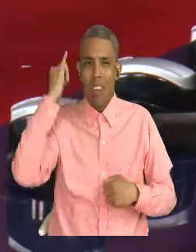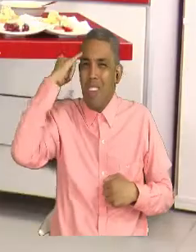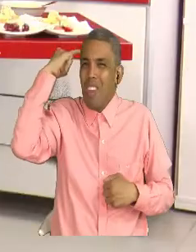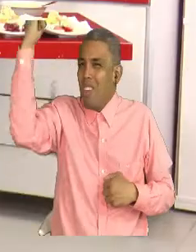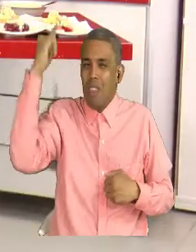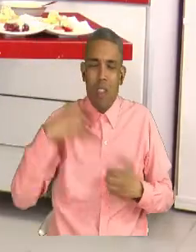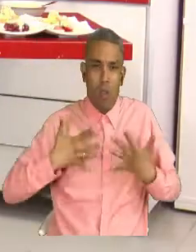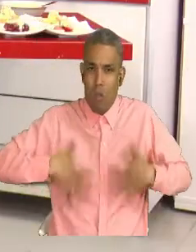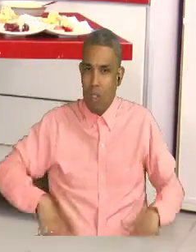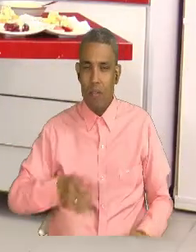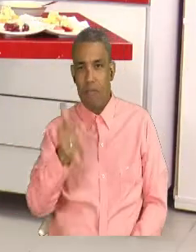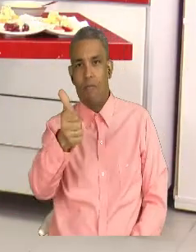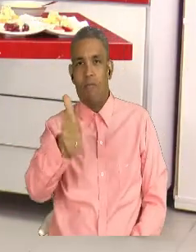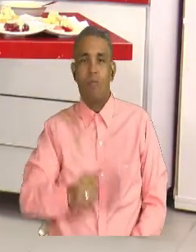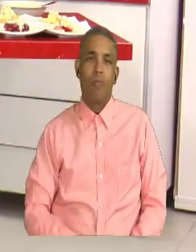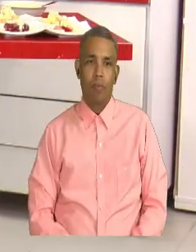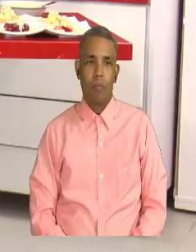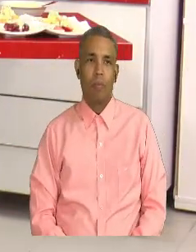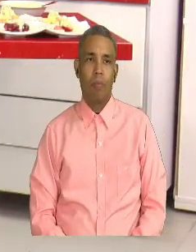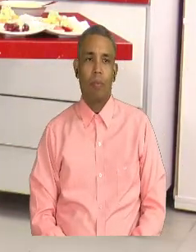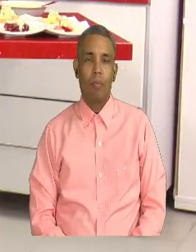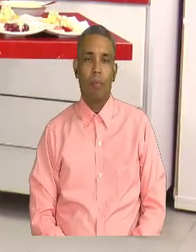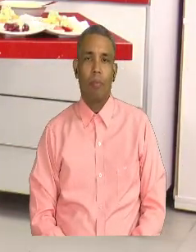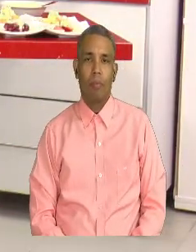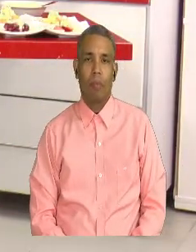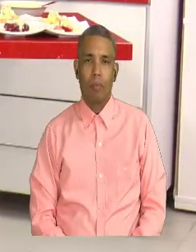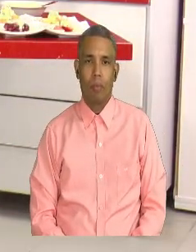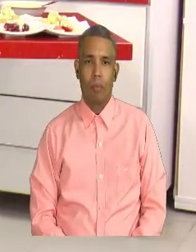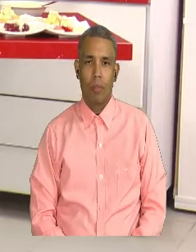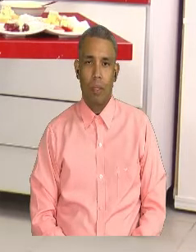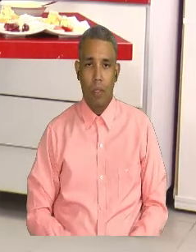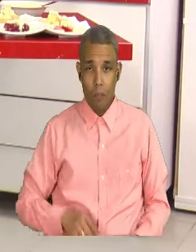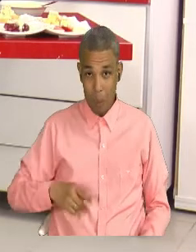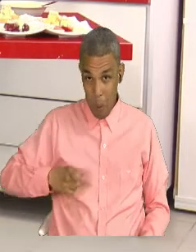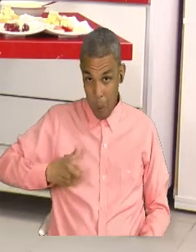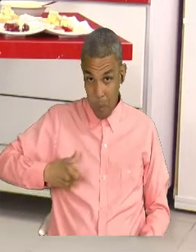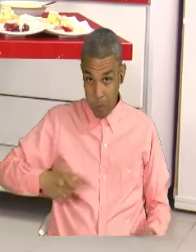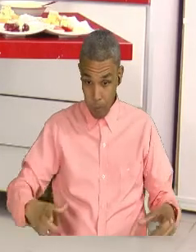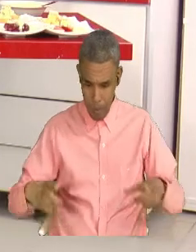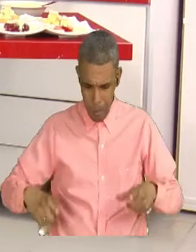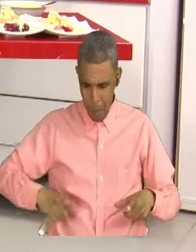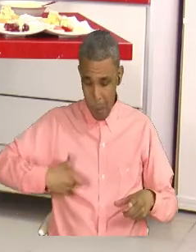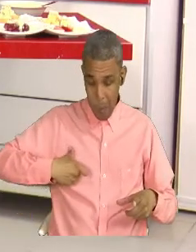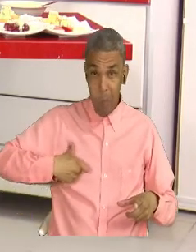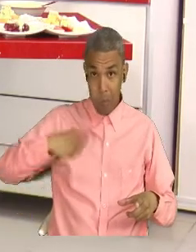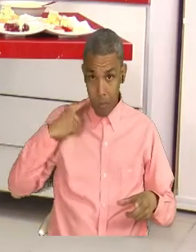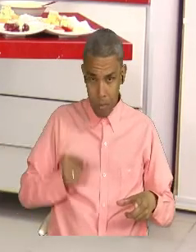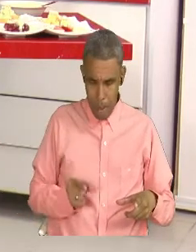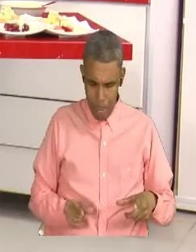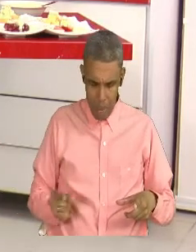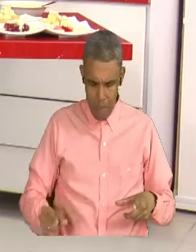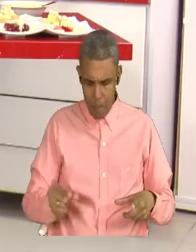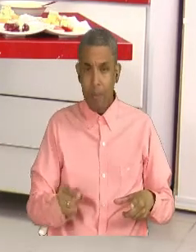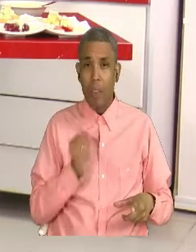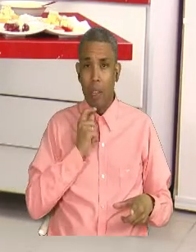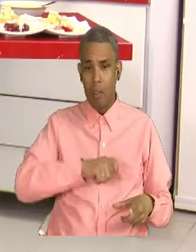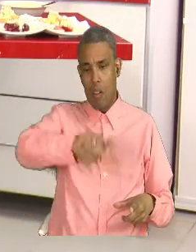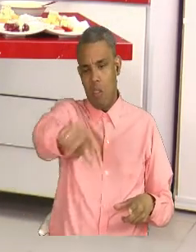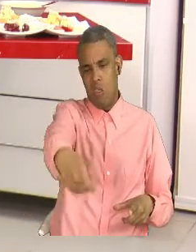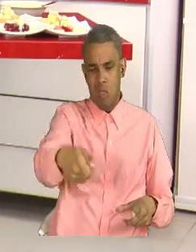Bien. Que la salsa no cubra los camarones para que se vea la diferencia. Da lo mismo si preparamos una ensalada o